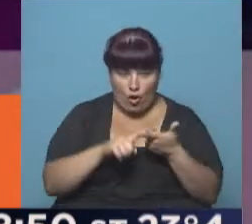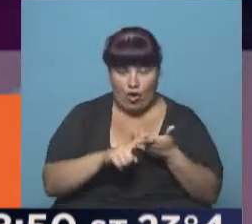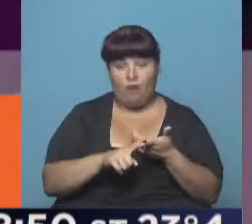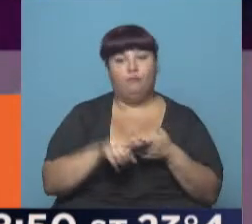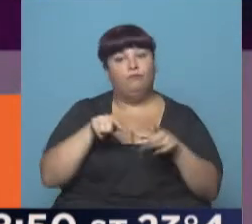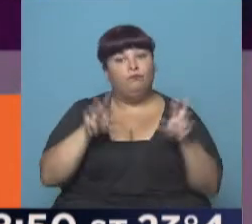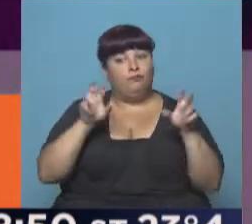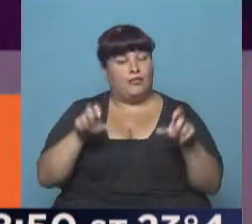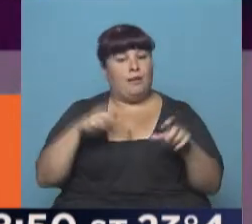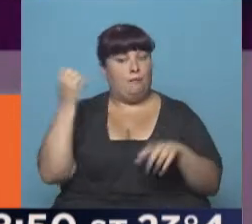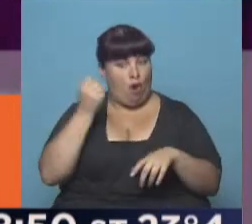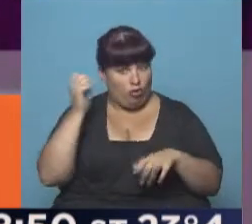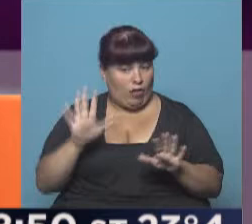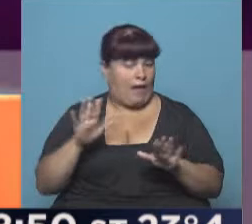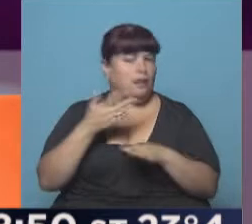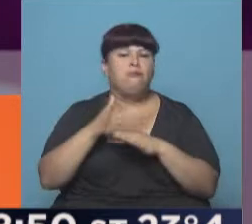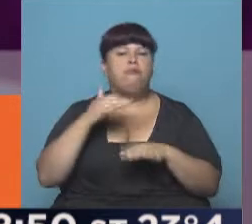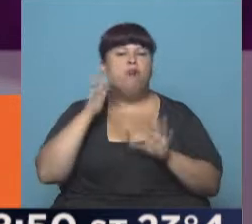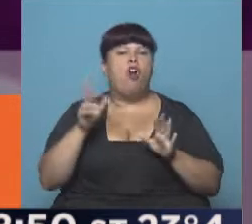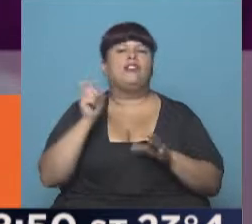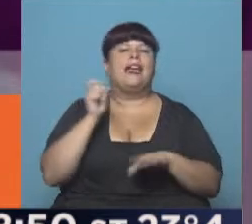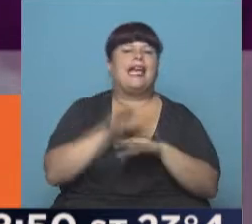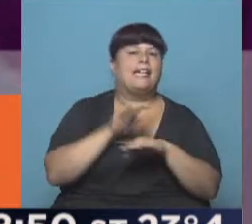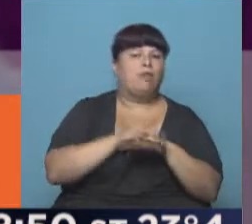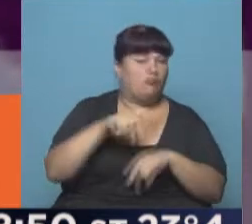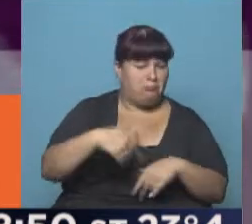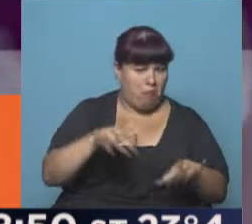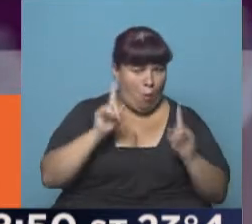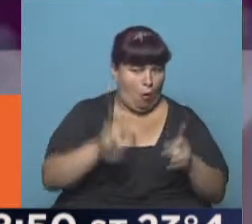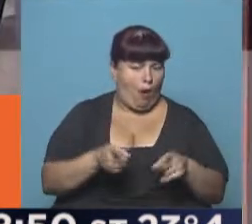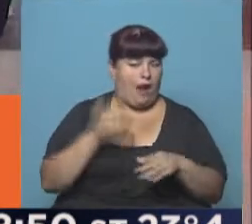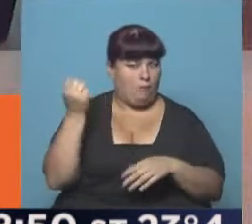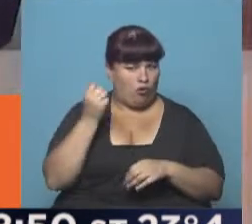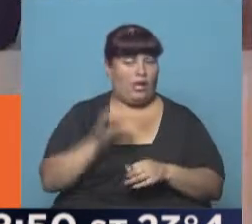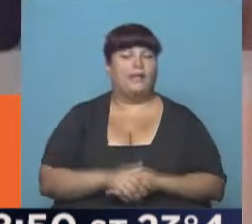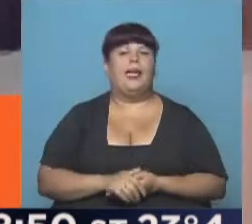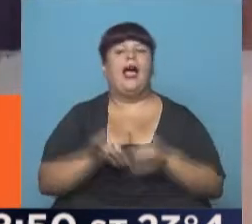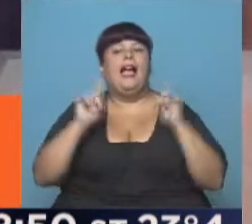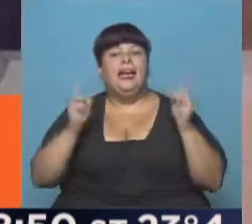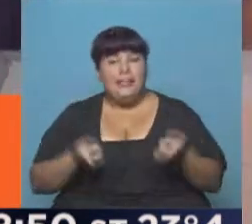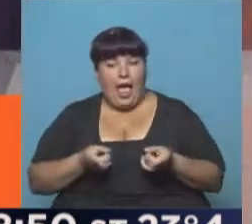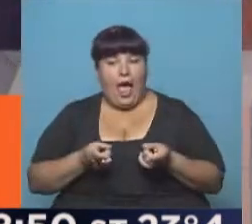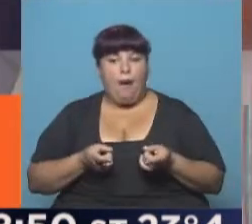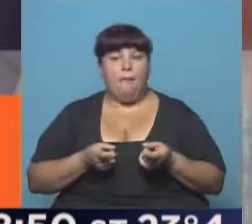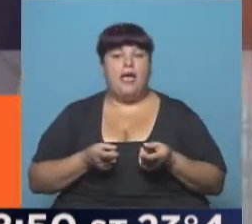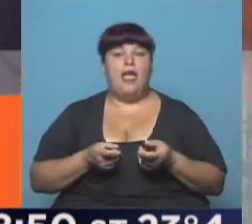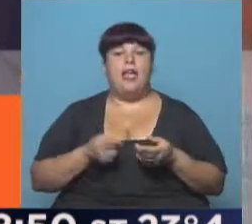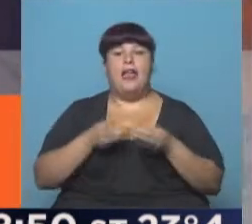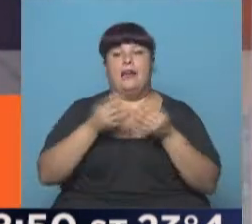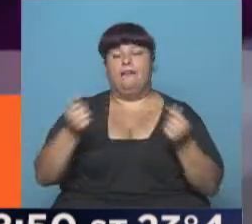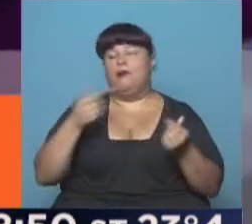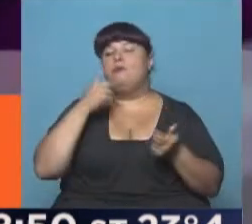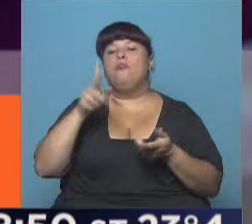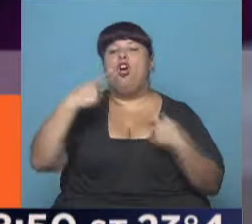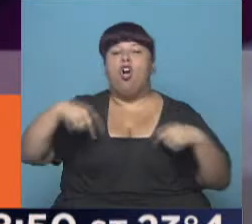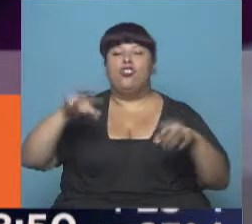es un hecho trascendente, independientemente de quién esté a cargo hoy. También está la extinción de